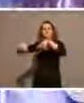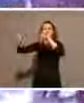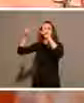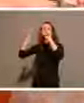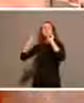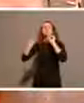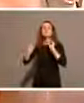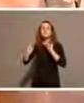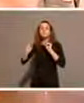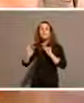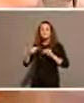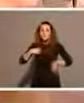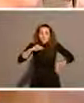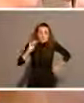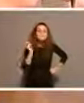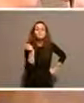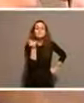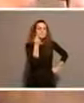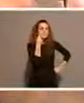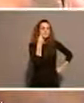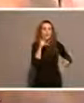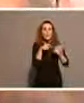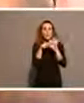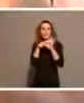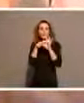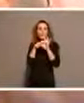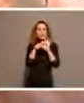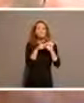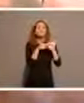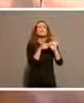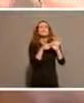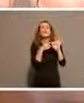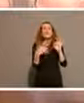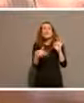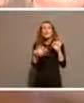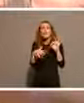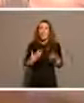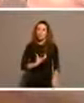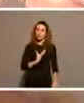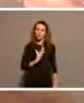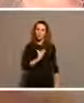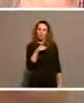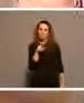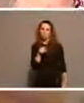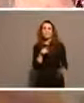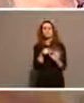hospital. He enterado que hay vacantes dentro del ayuntamiento.